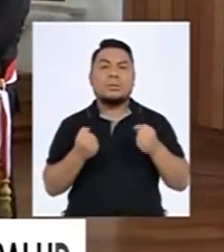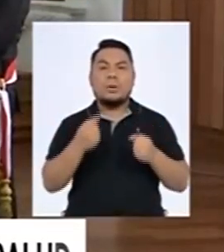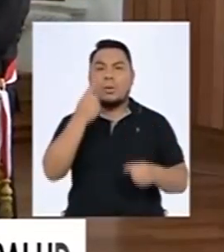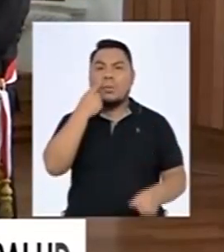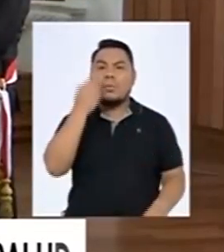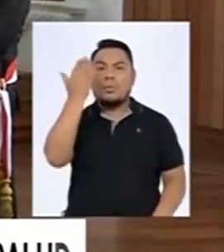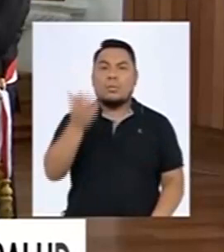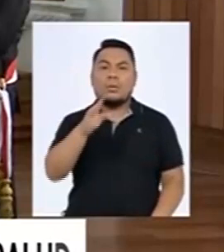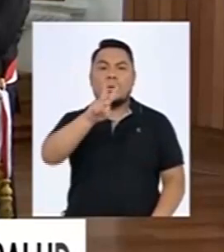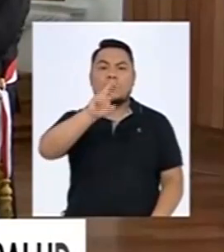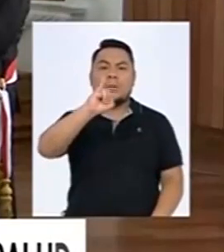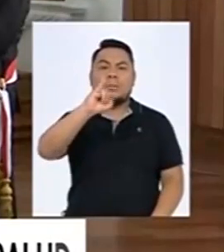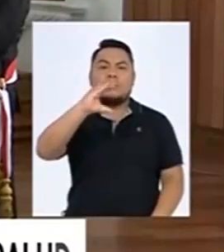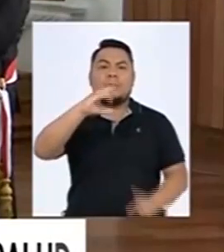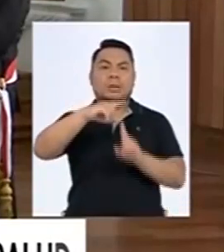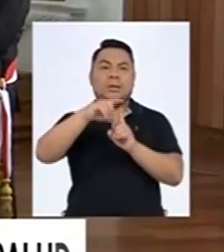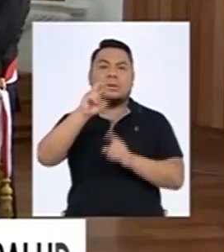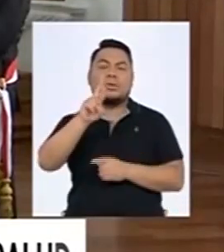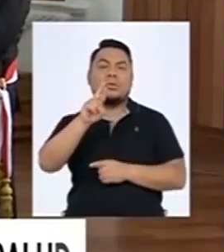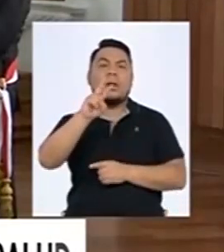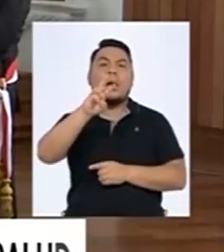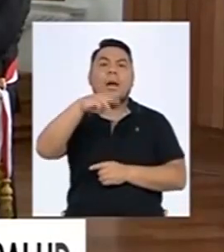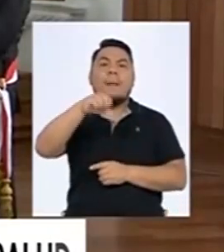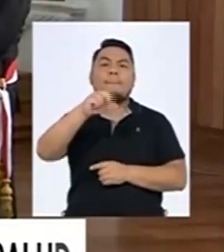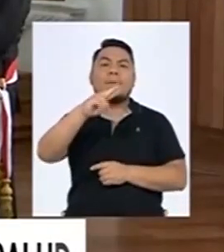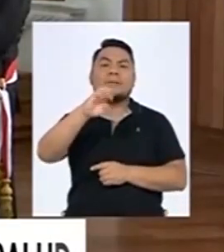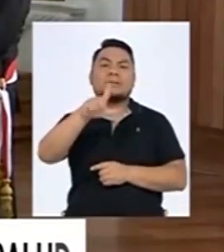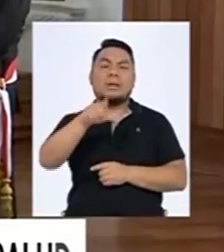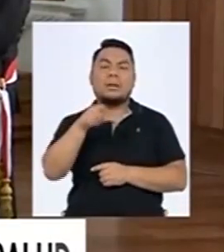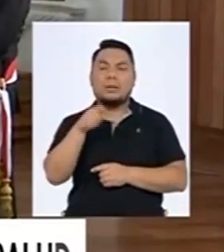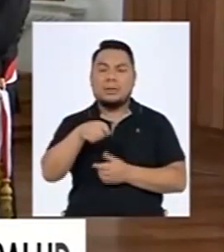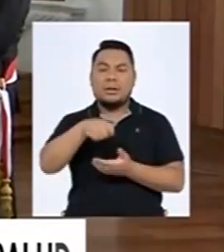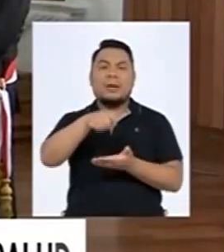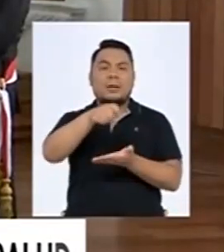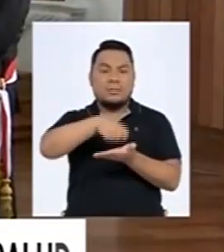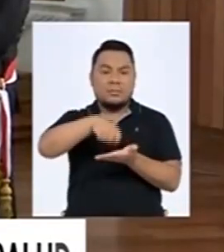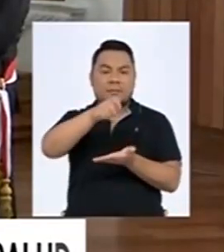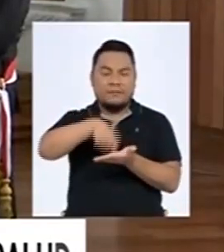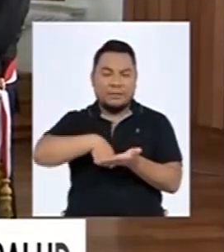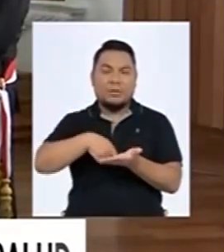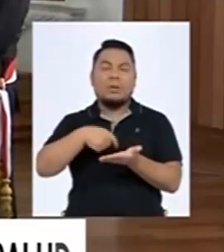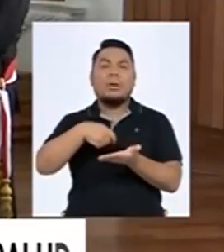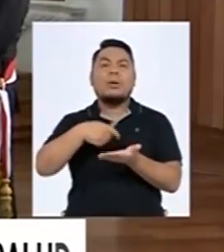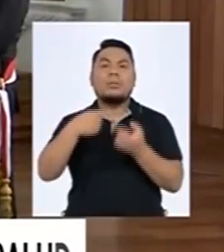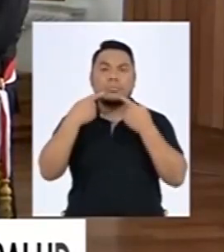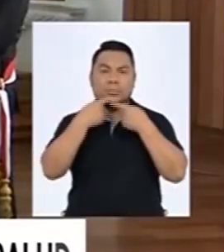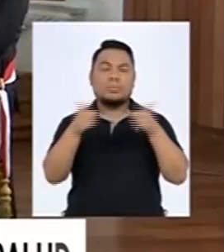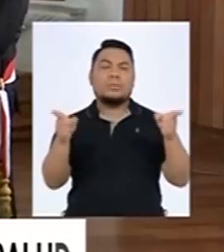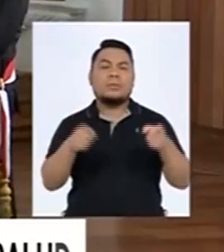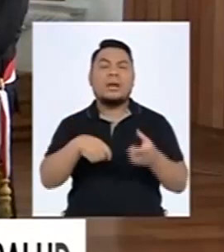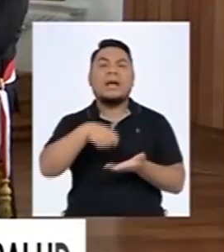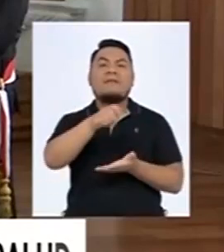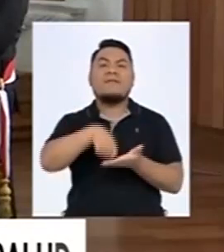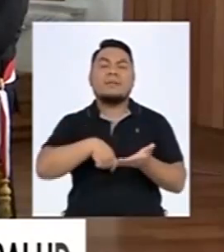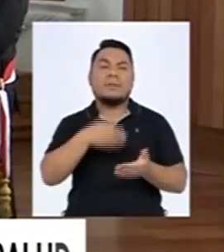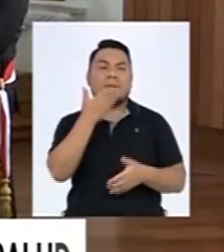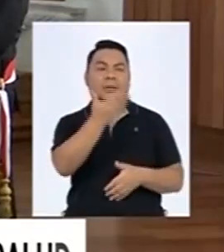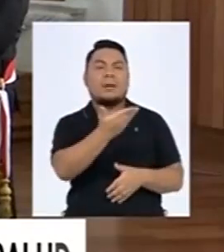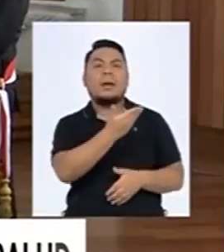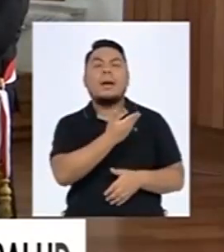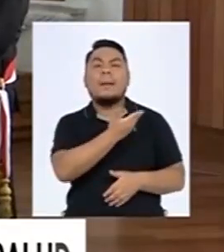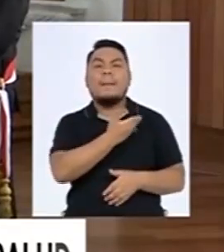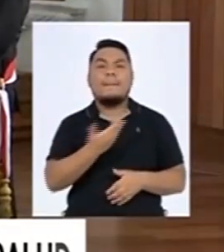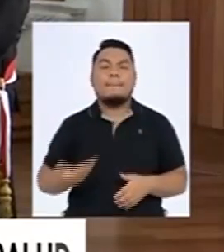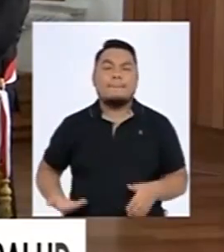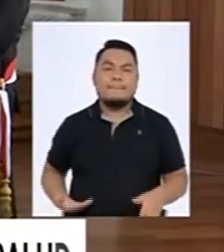muy importante. Segundo, es muy importante también el tamizaje masivo, porque tenemos cifras que no responden a la